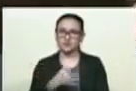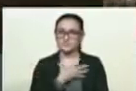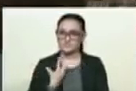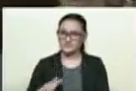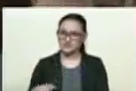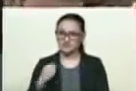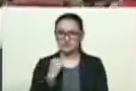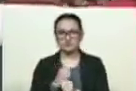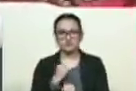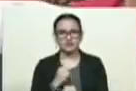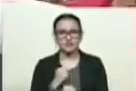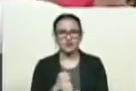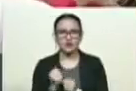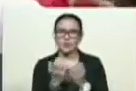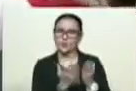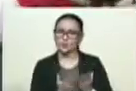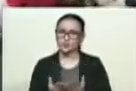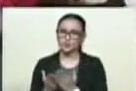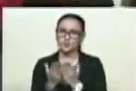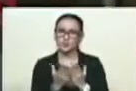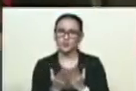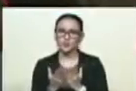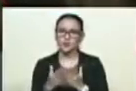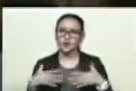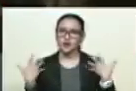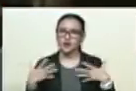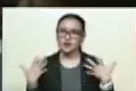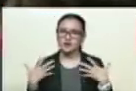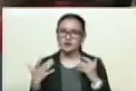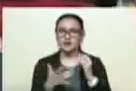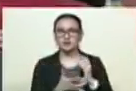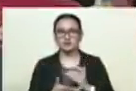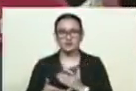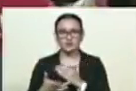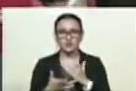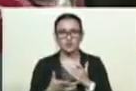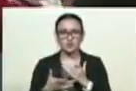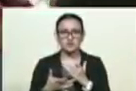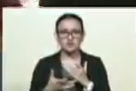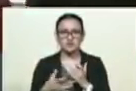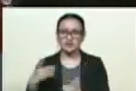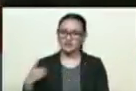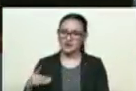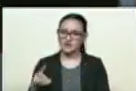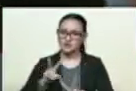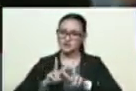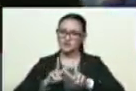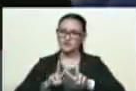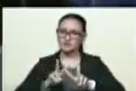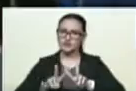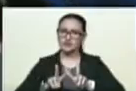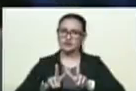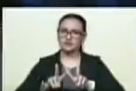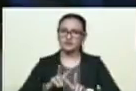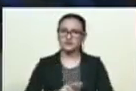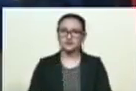del trabajo, del estudio, de la alegría, de la tecnología, del derecho a la vivienda.